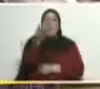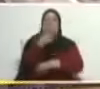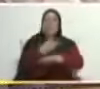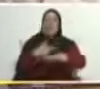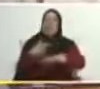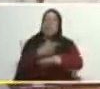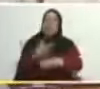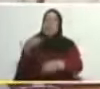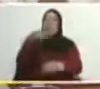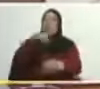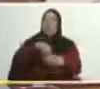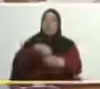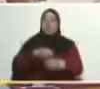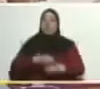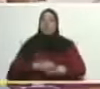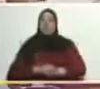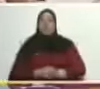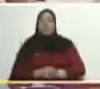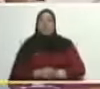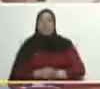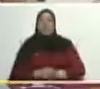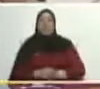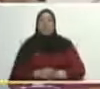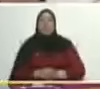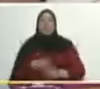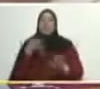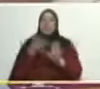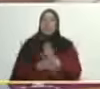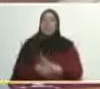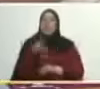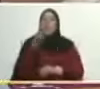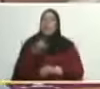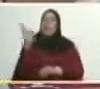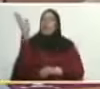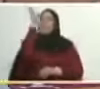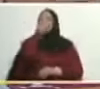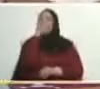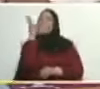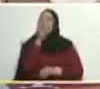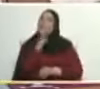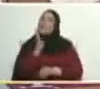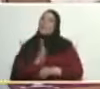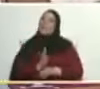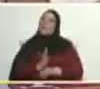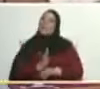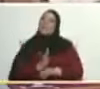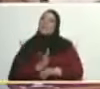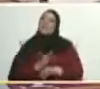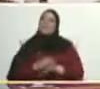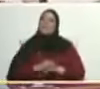gobiernos. En el sur, Bolsonaro, en Brasil, el fascismo,